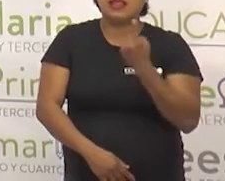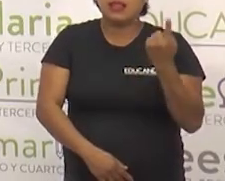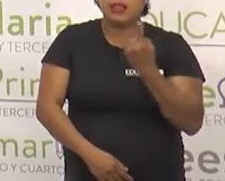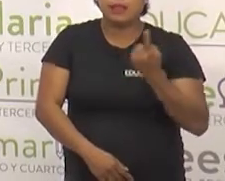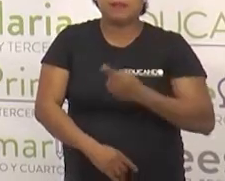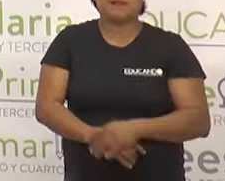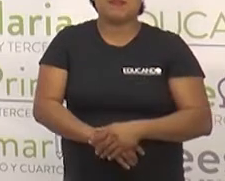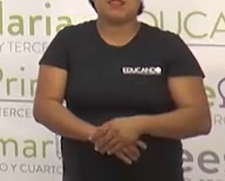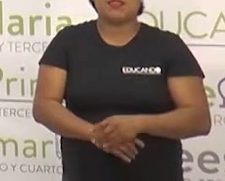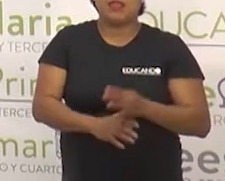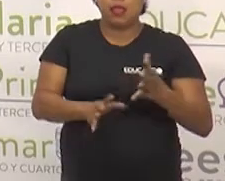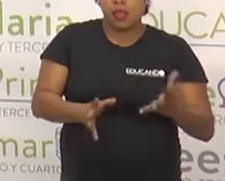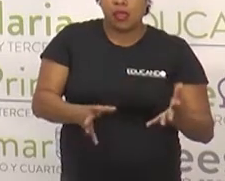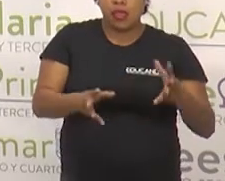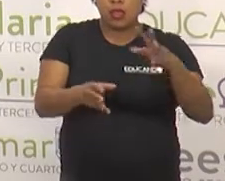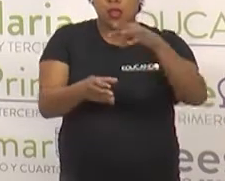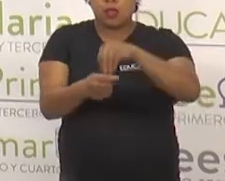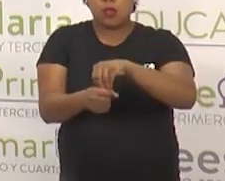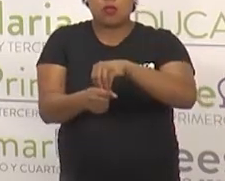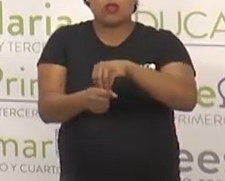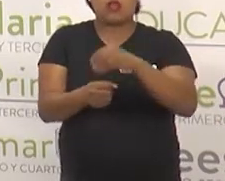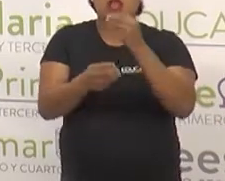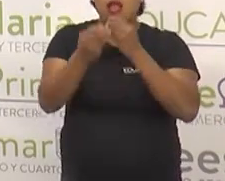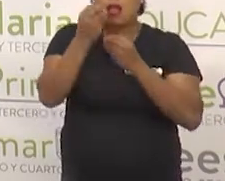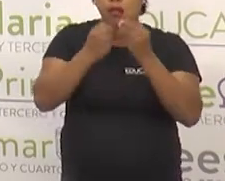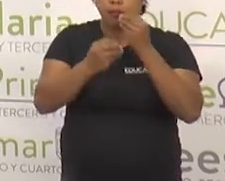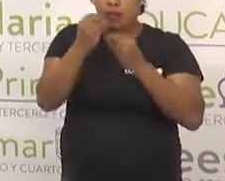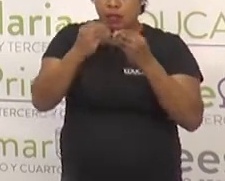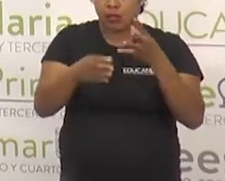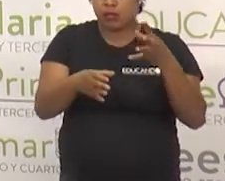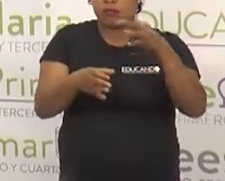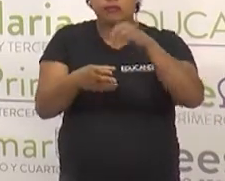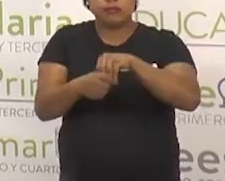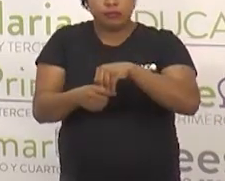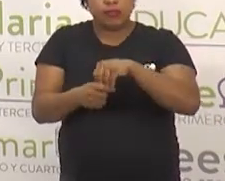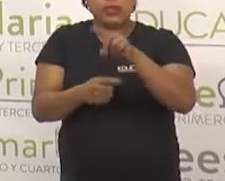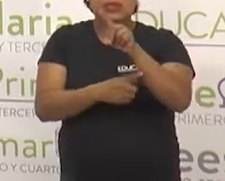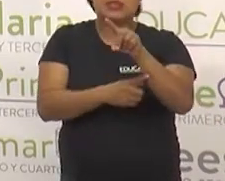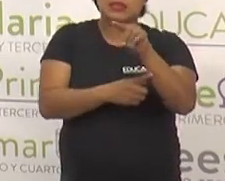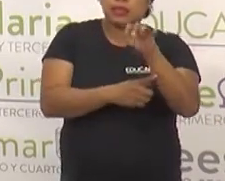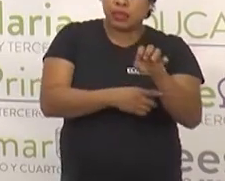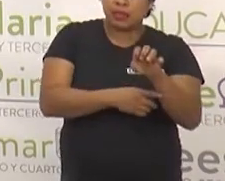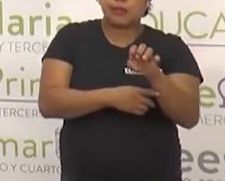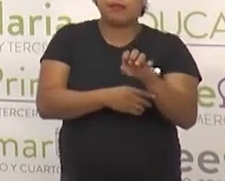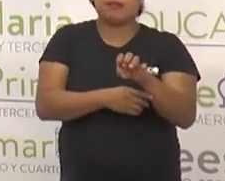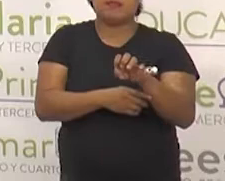que incluir alimentos de